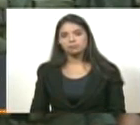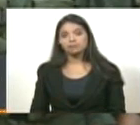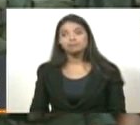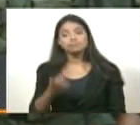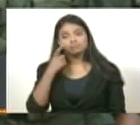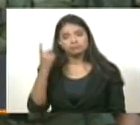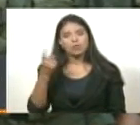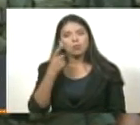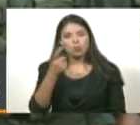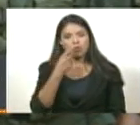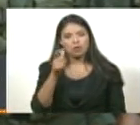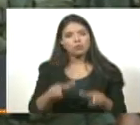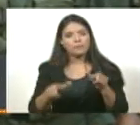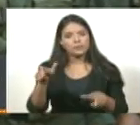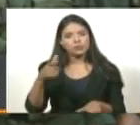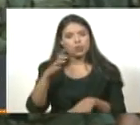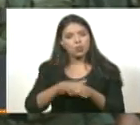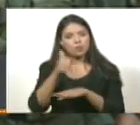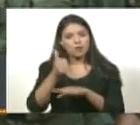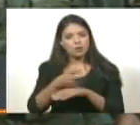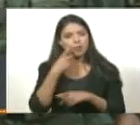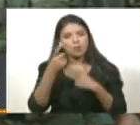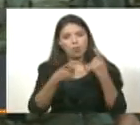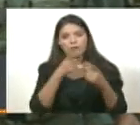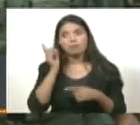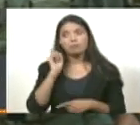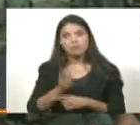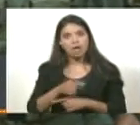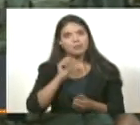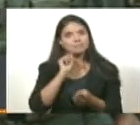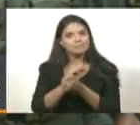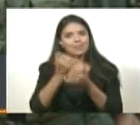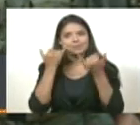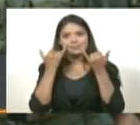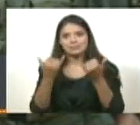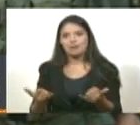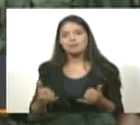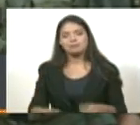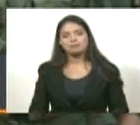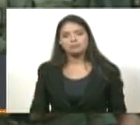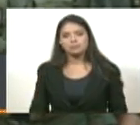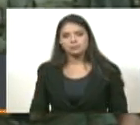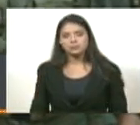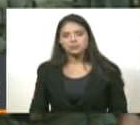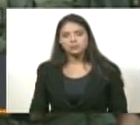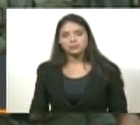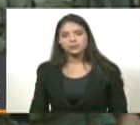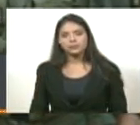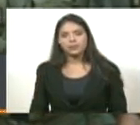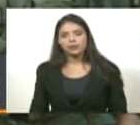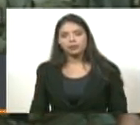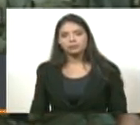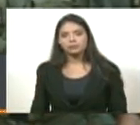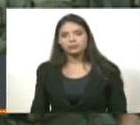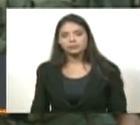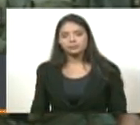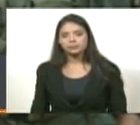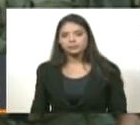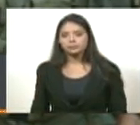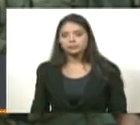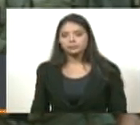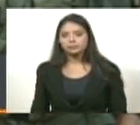de esos individuos que deben ser puestos de inmediato a orden de las instituciones competentes para